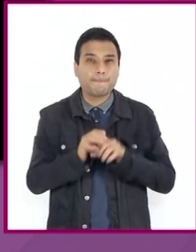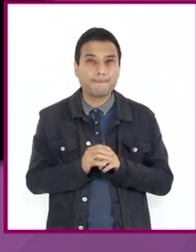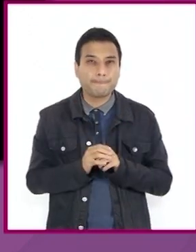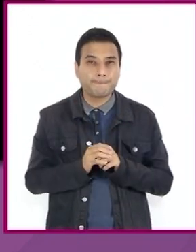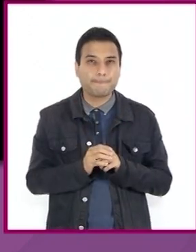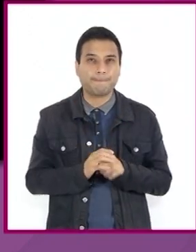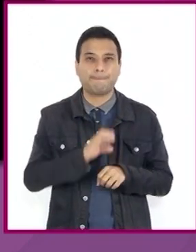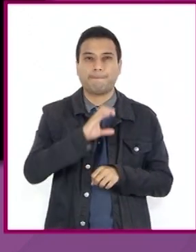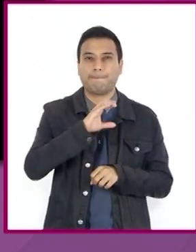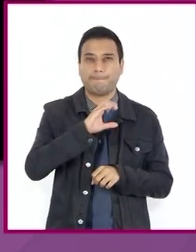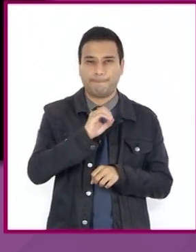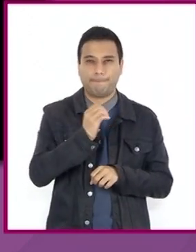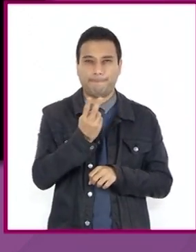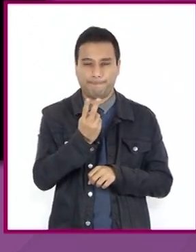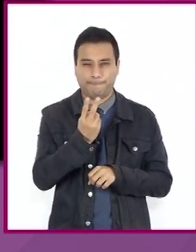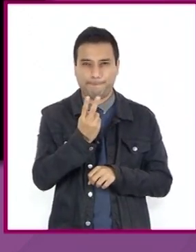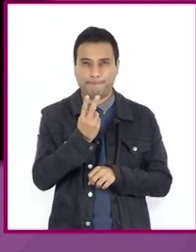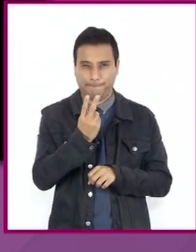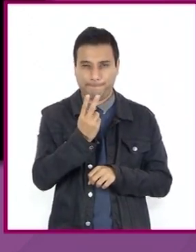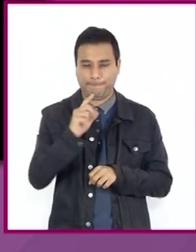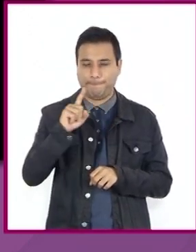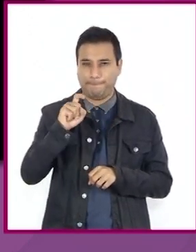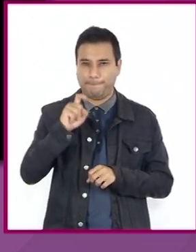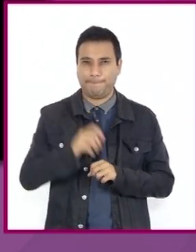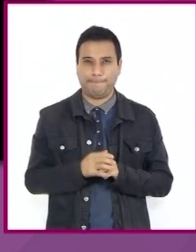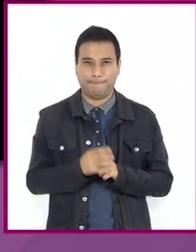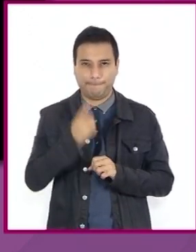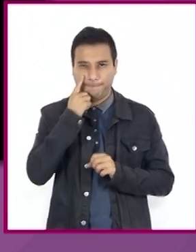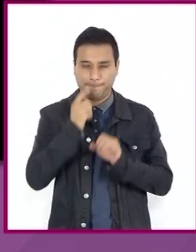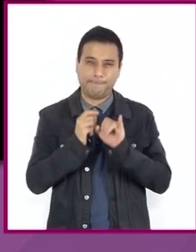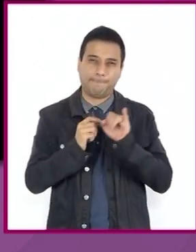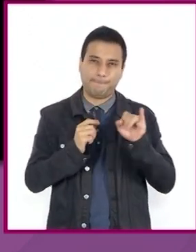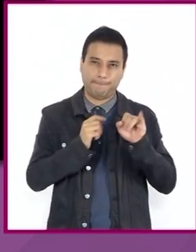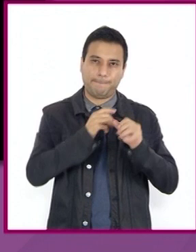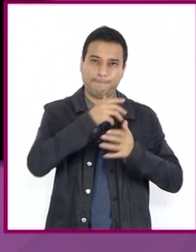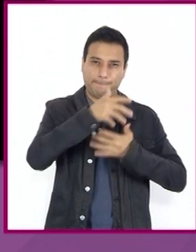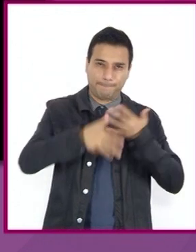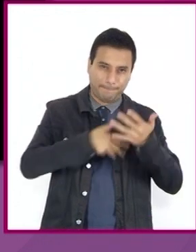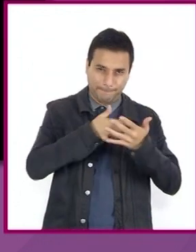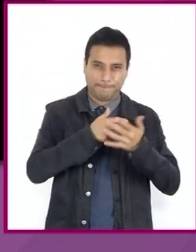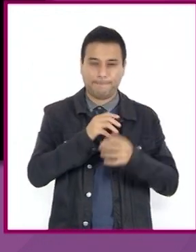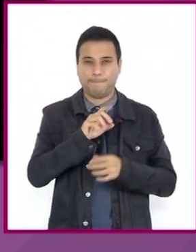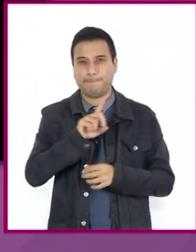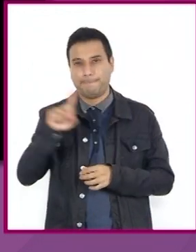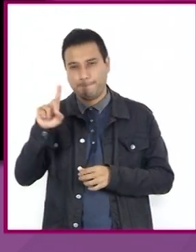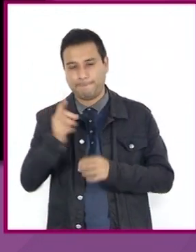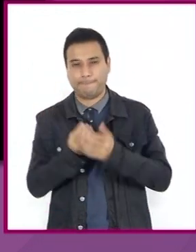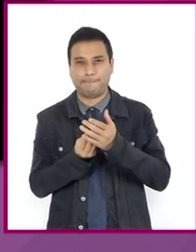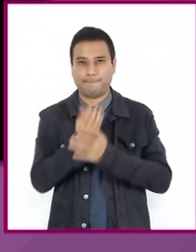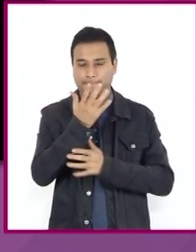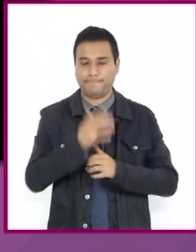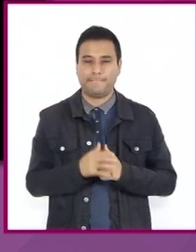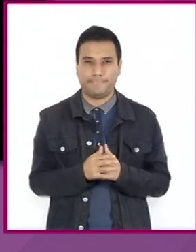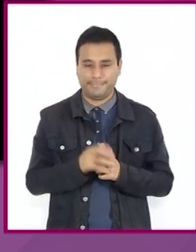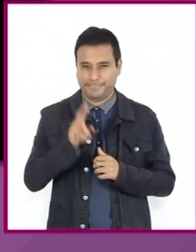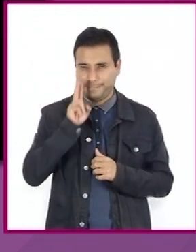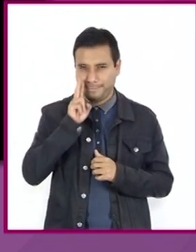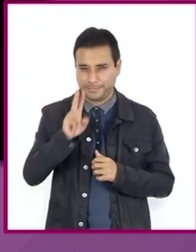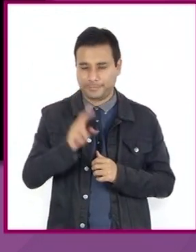de carbono y agua. Entonces del lado izquierdo los reactivos, del lado derecho los productos. Vean que en este